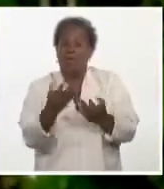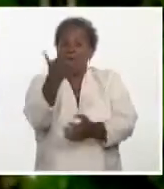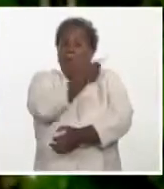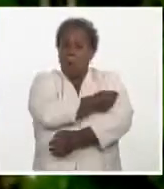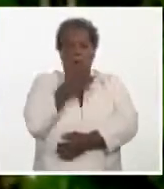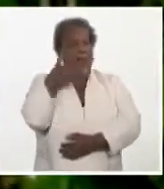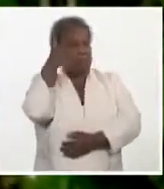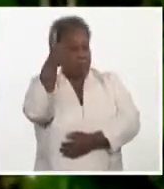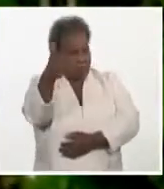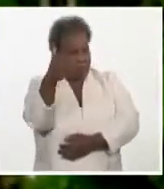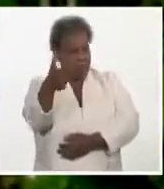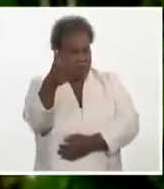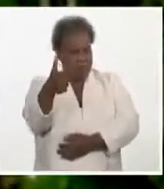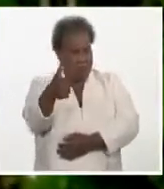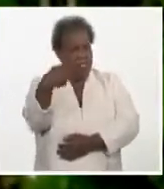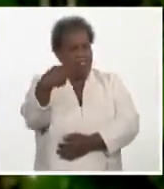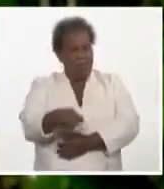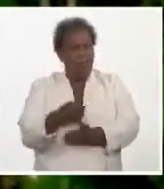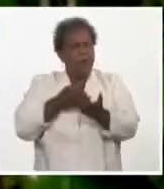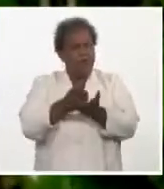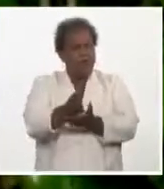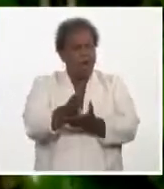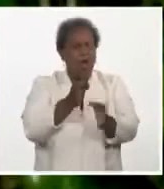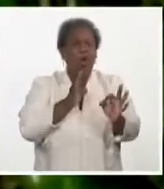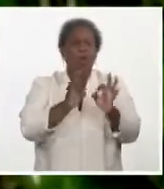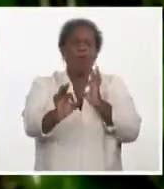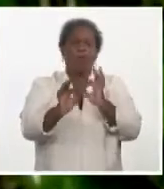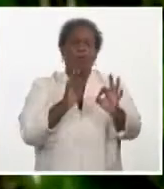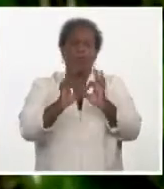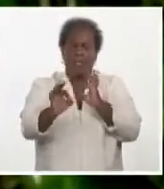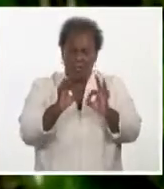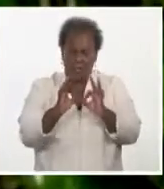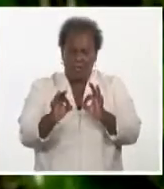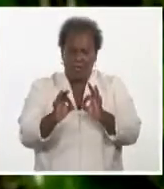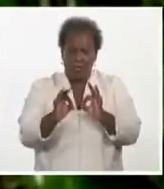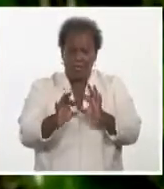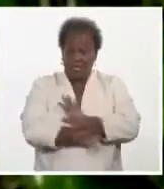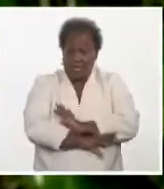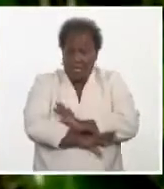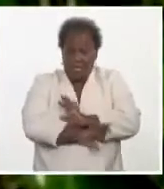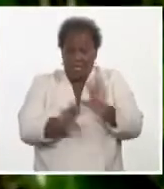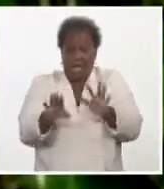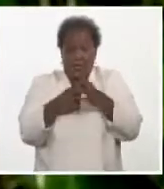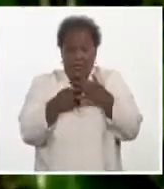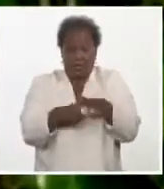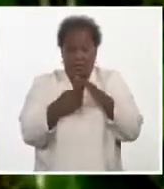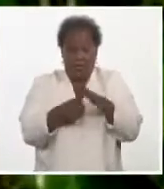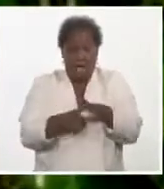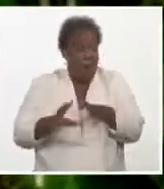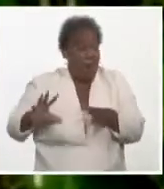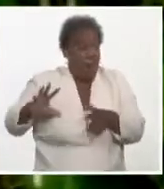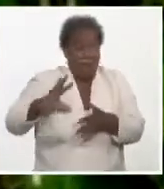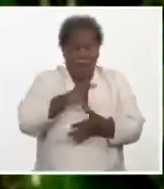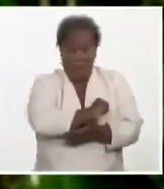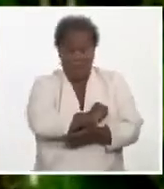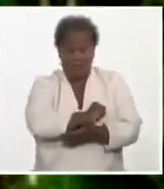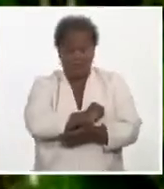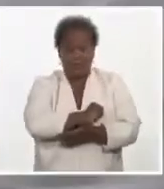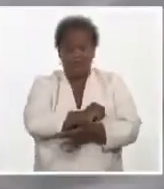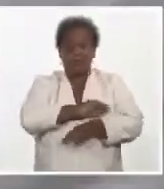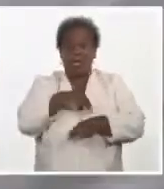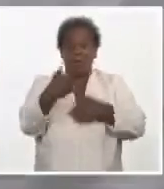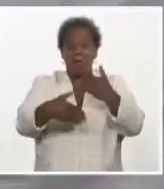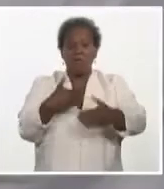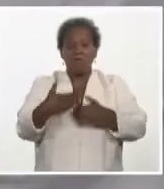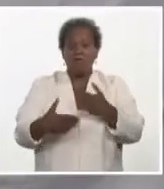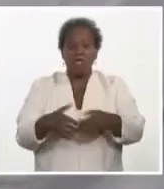muy bien, pero hay que seguirnos cuidando hasta tanto podamos resolver totalmente, porque lo vamos a hacer, este